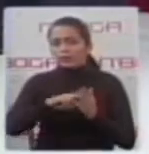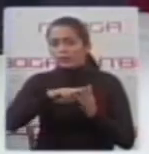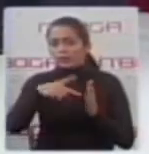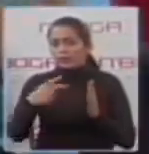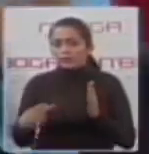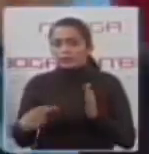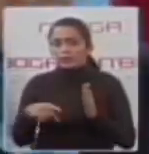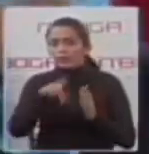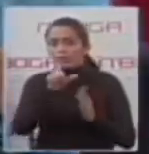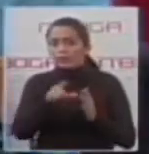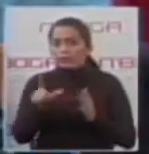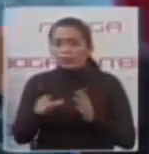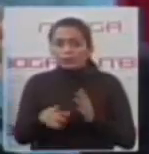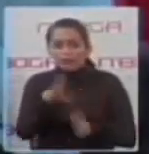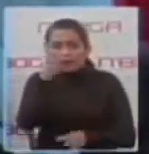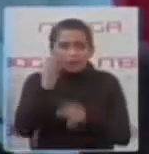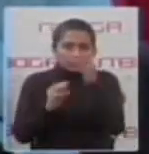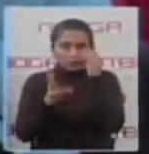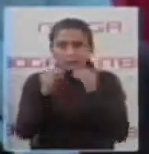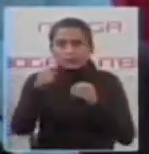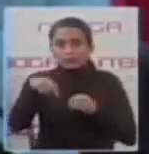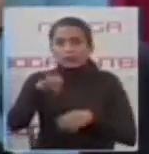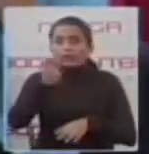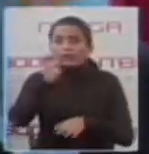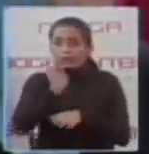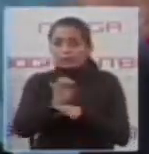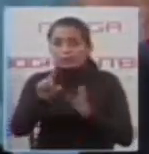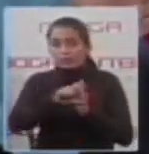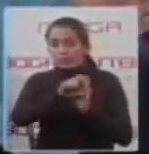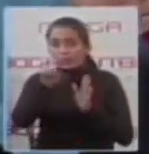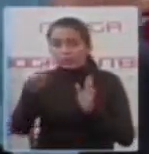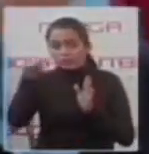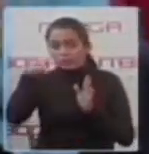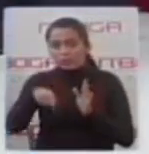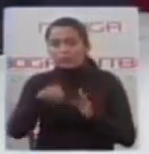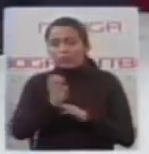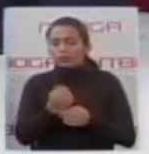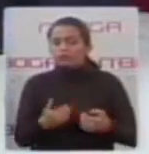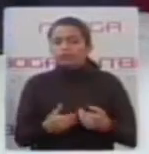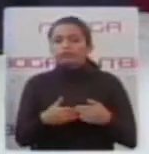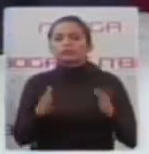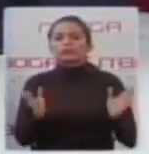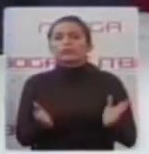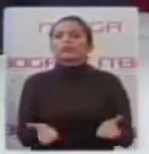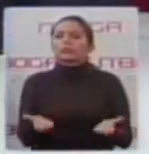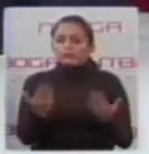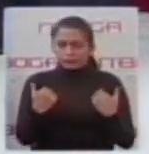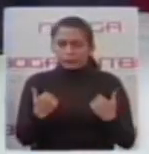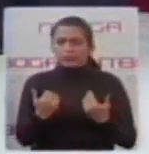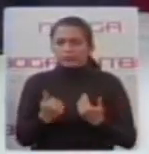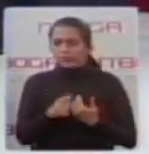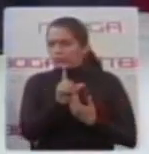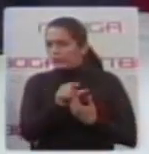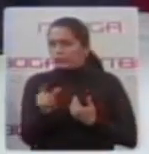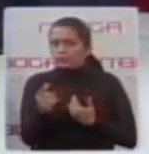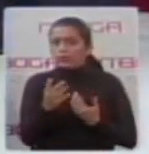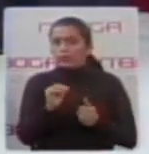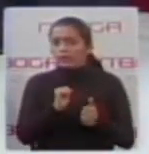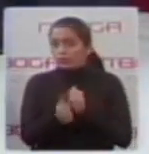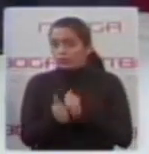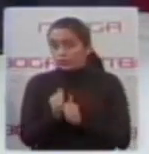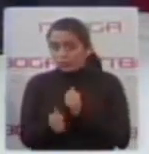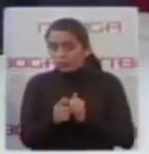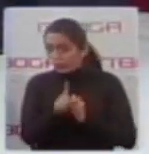los alumnos. Ahora en Ecuador, Johan Cruyff Institute abre las puertas para que todas estas personas, los